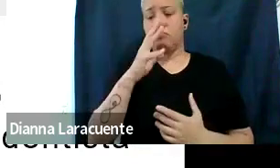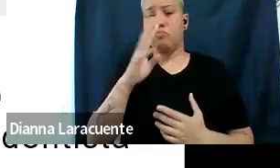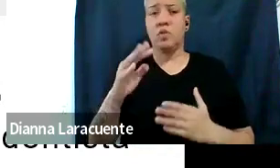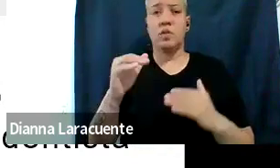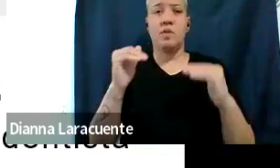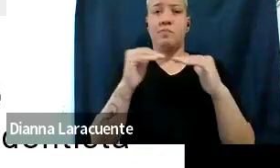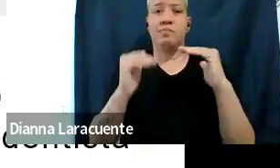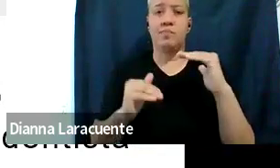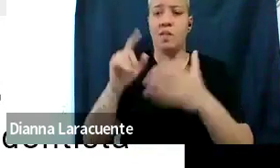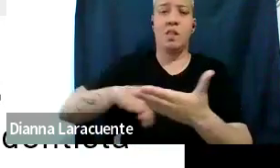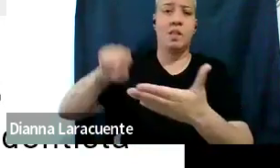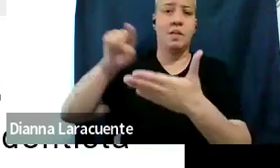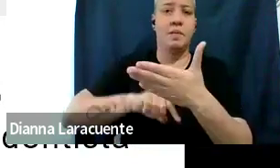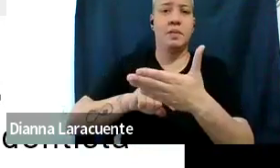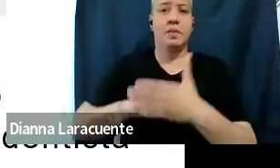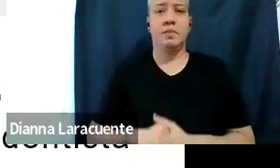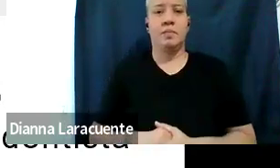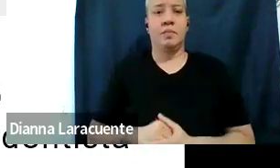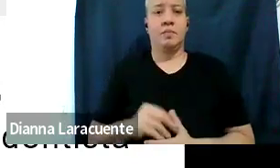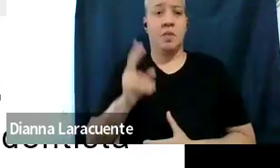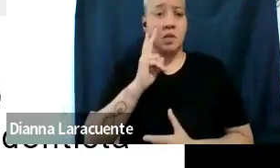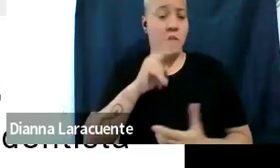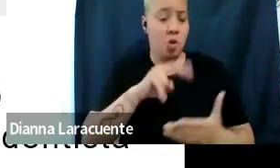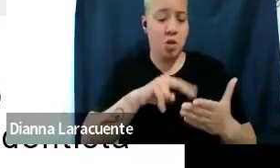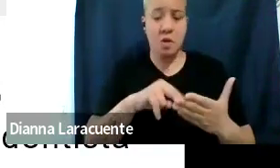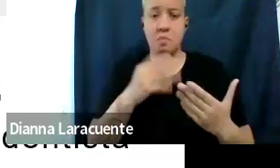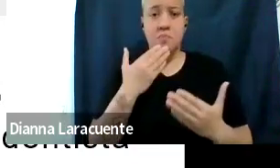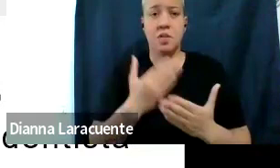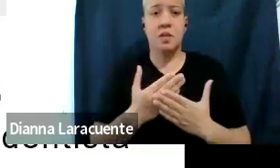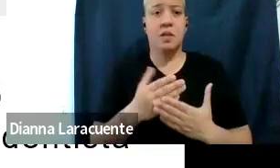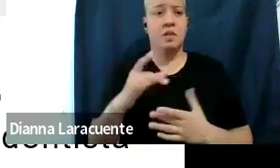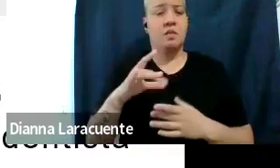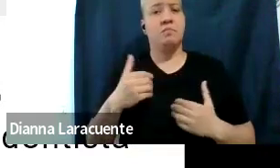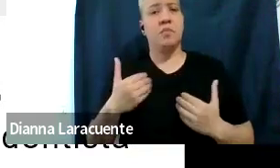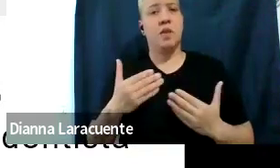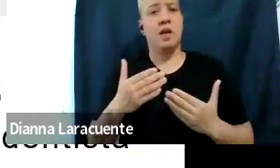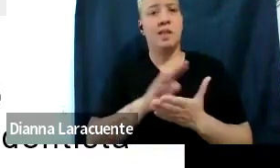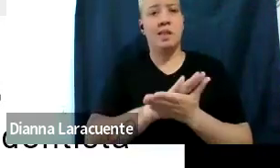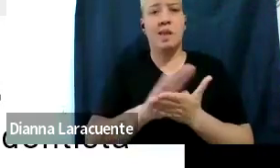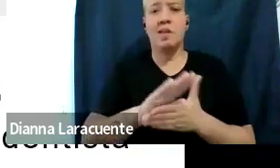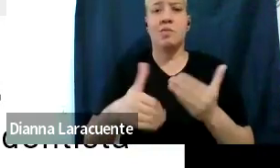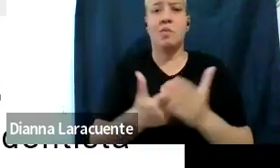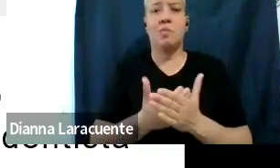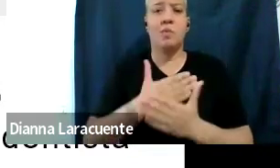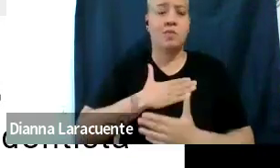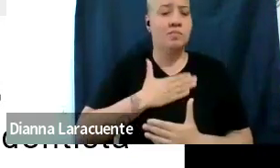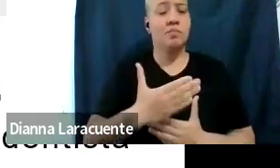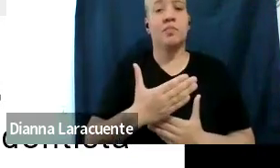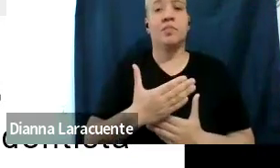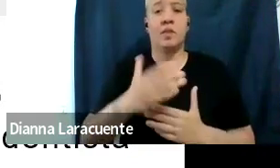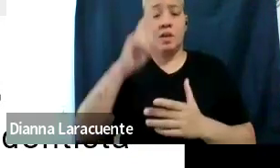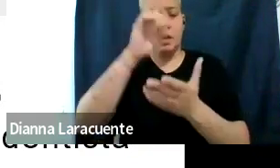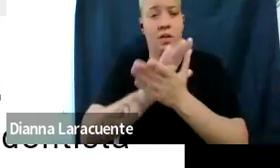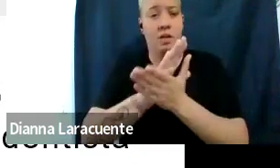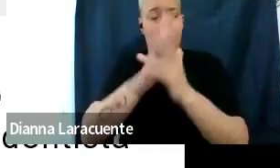injustamente lo juzgaban. Parece que no leyeron bien. El alma generosa que se daba toda entera a los que él creía que honraba con